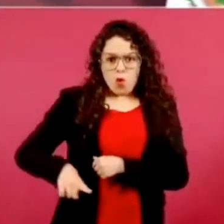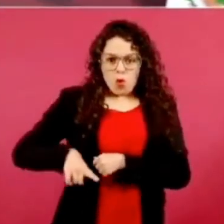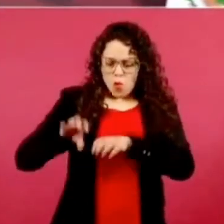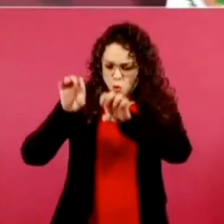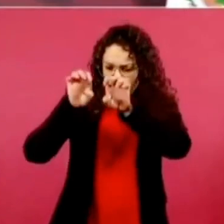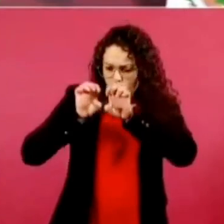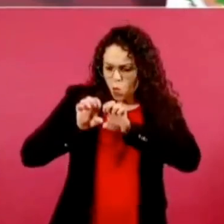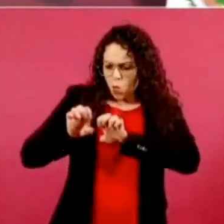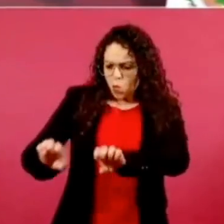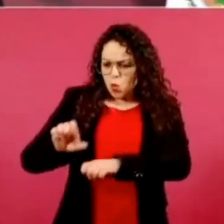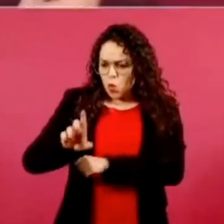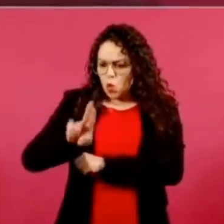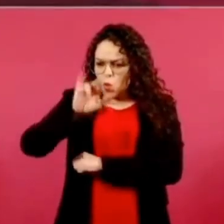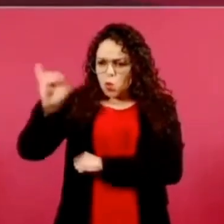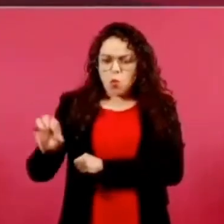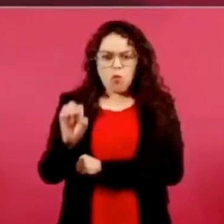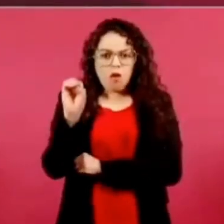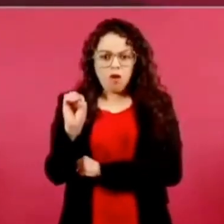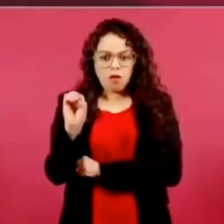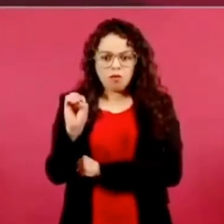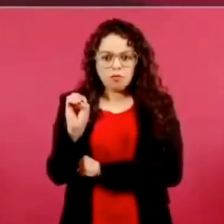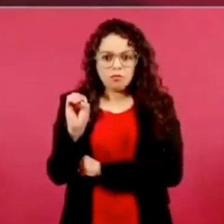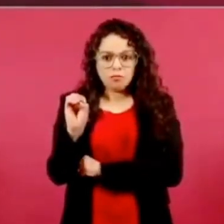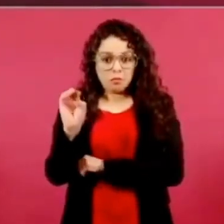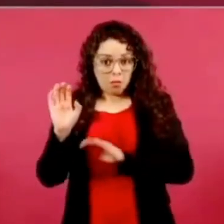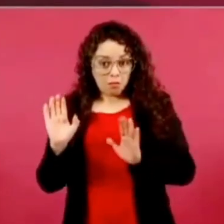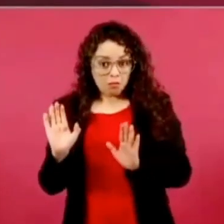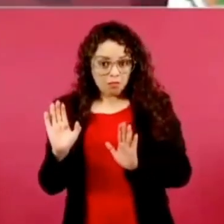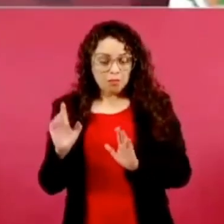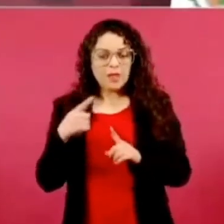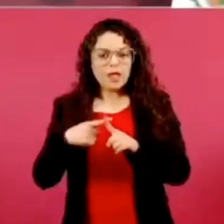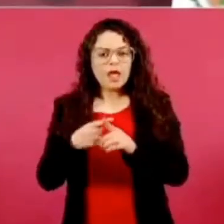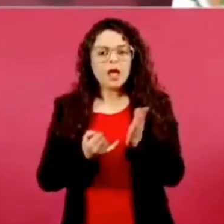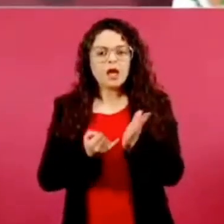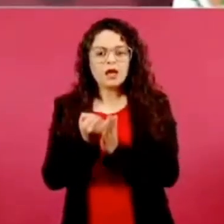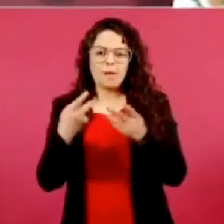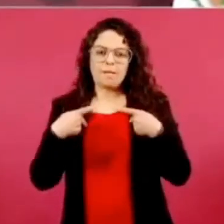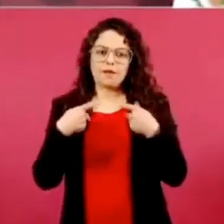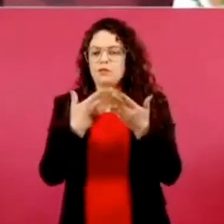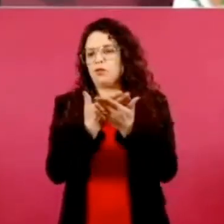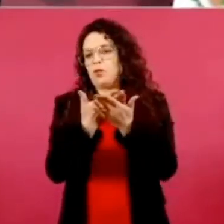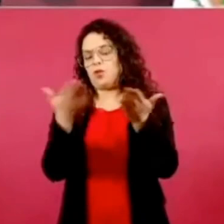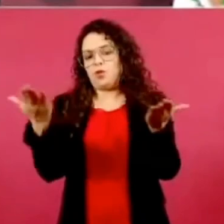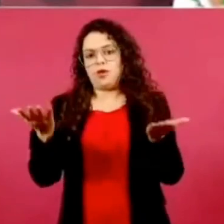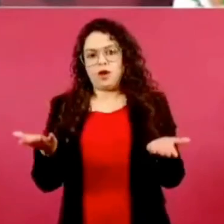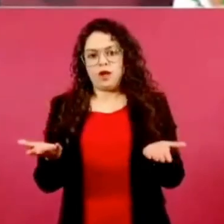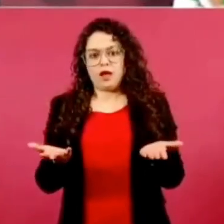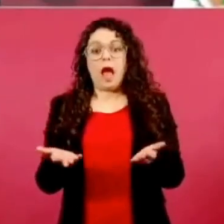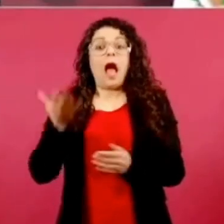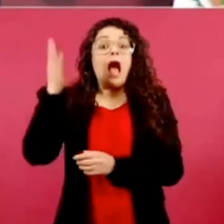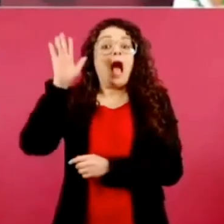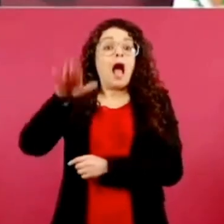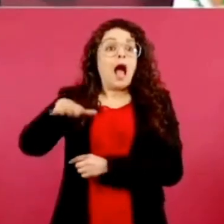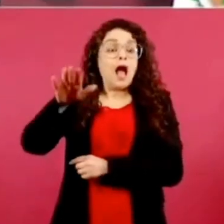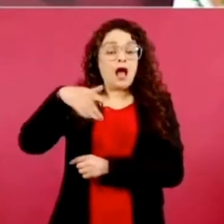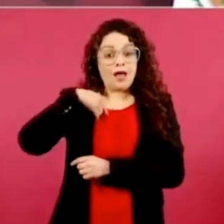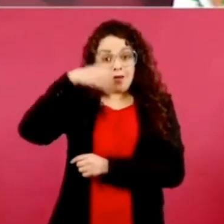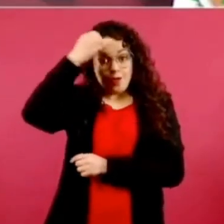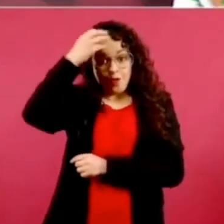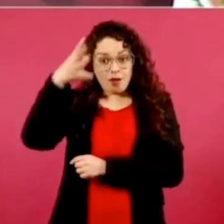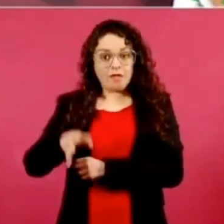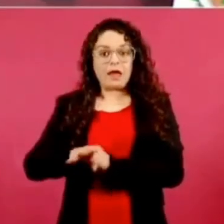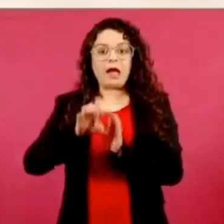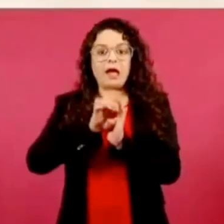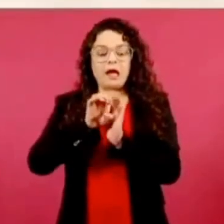La gente va a decidir eso. Y que ya no le den nada al pueblo, como sucedía, o que le den